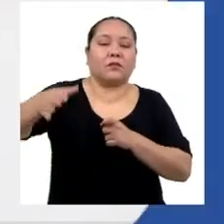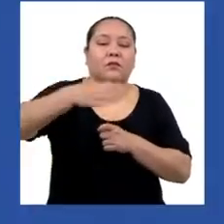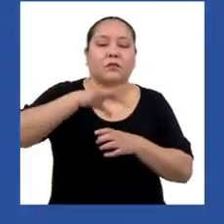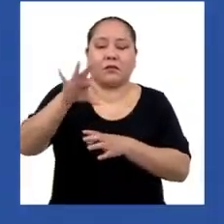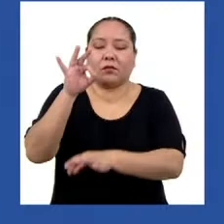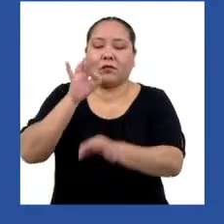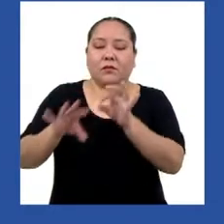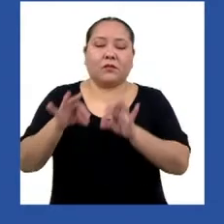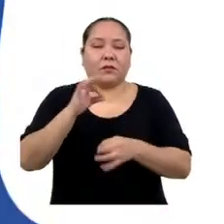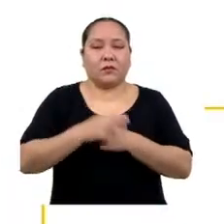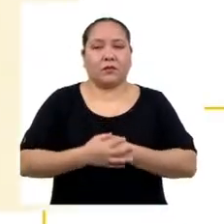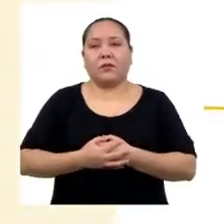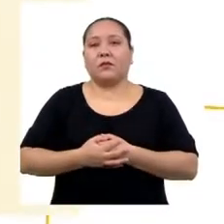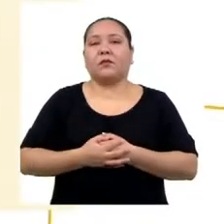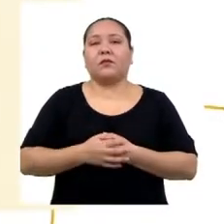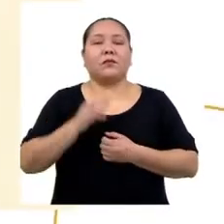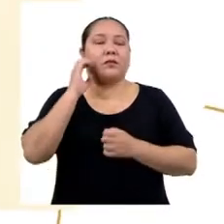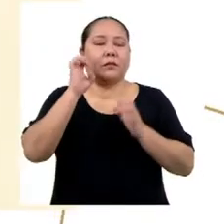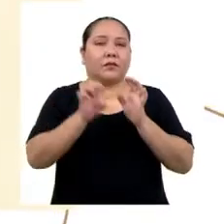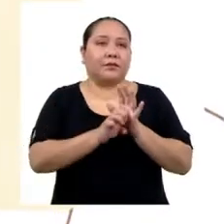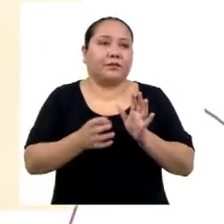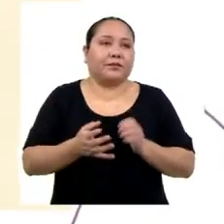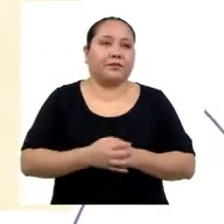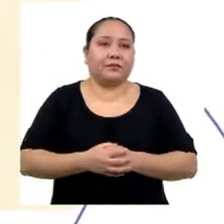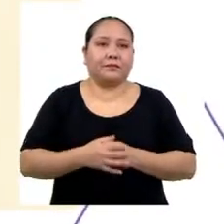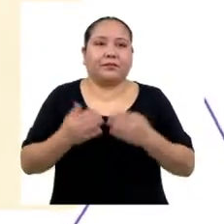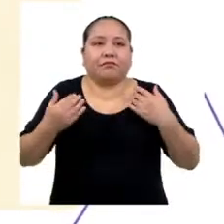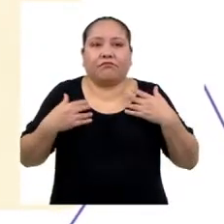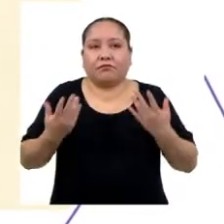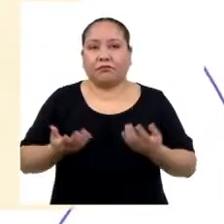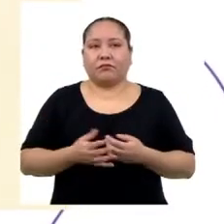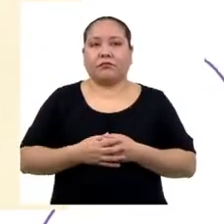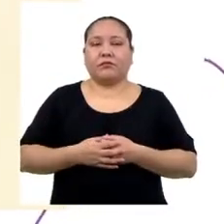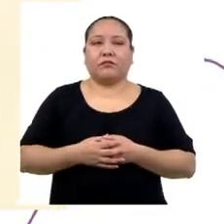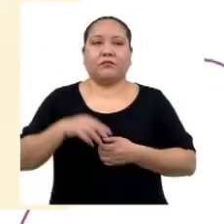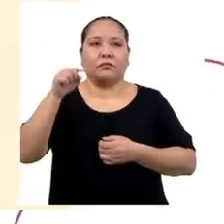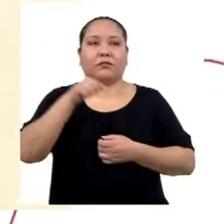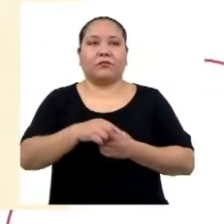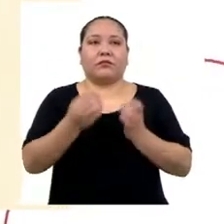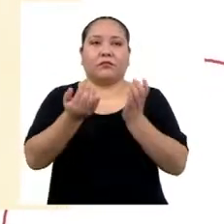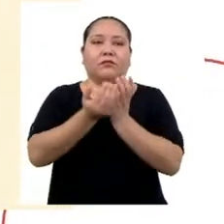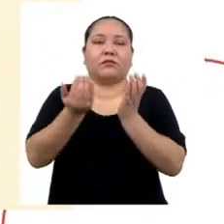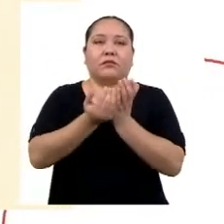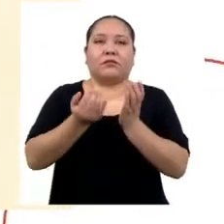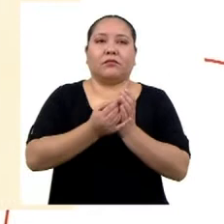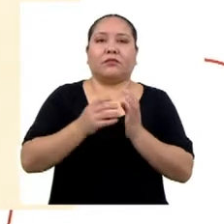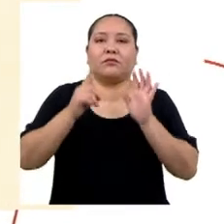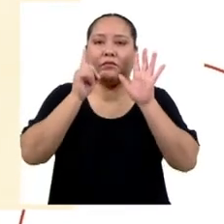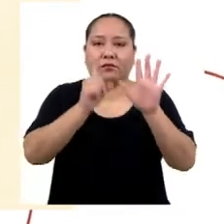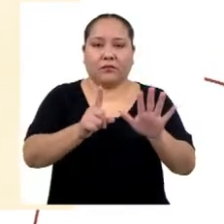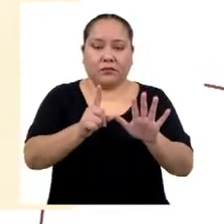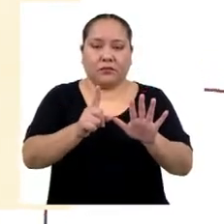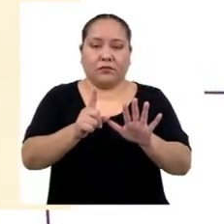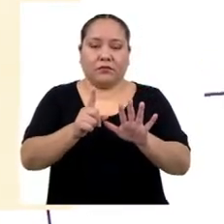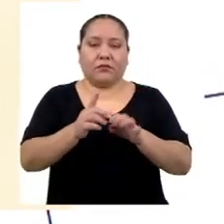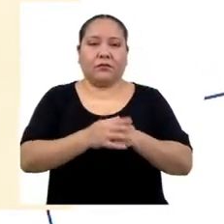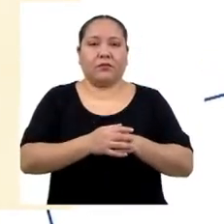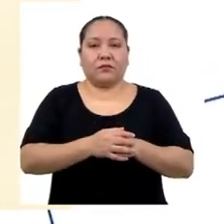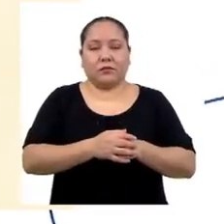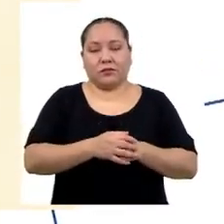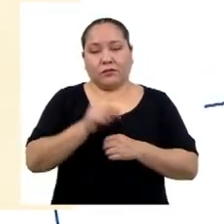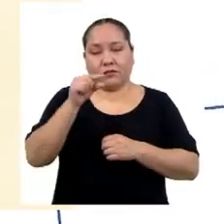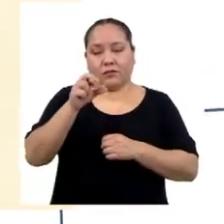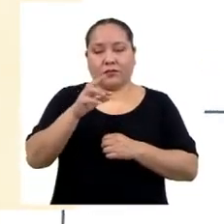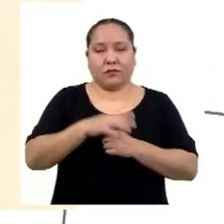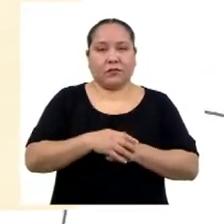elegidas. Por ejemplo, teniendo en cuenta que en la institución educativa hay 6 grados, dividimos